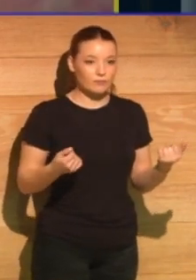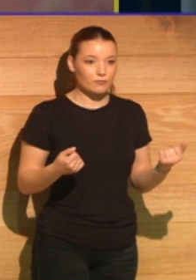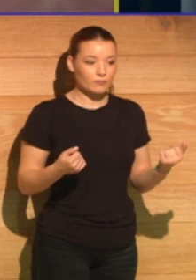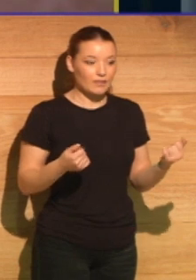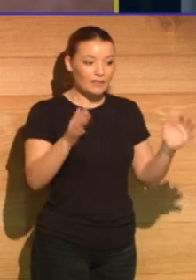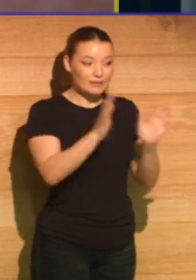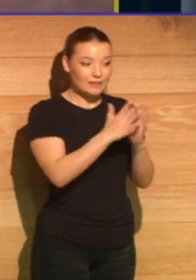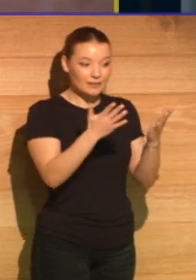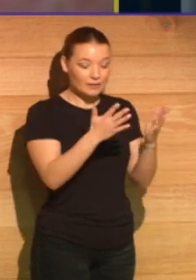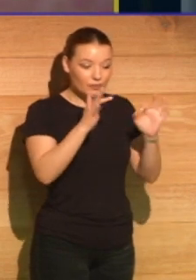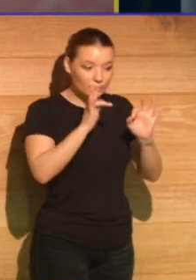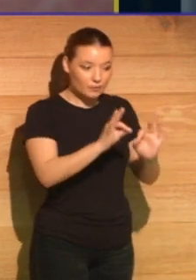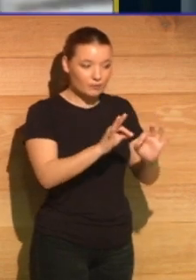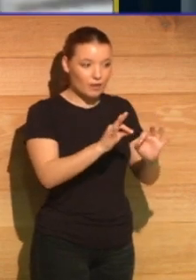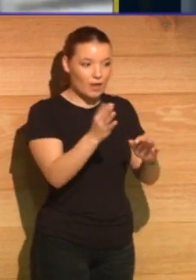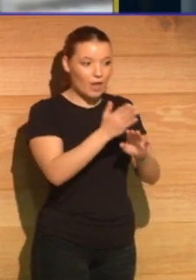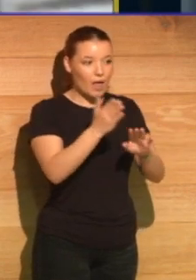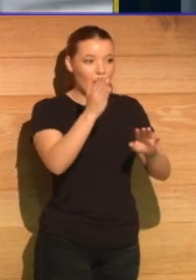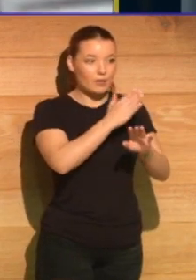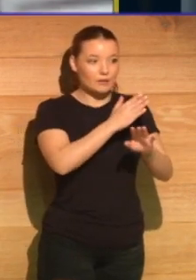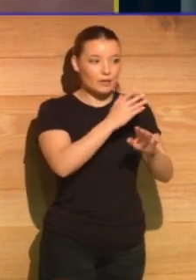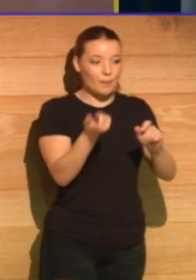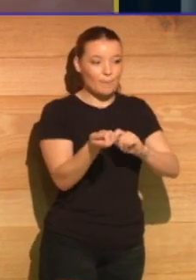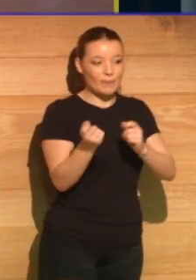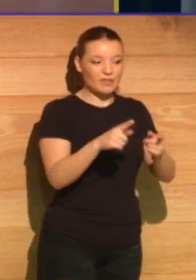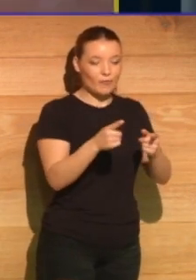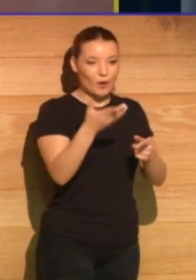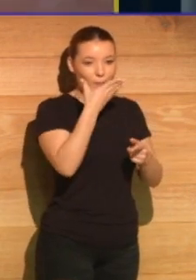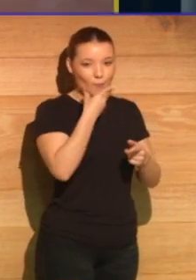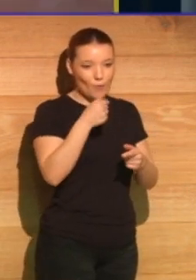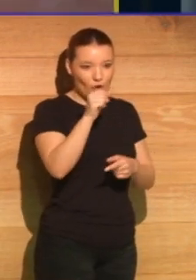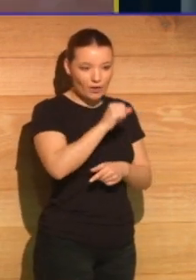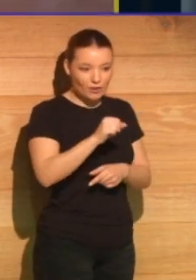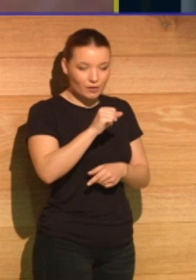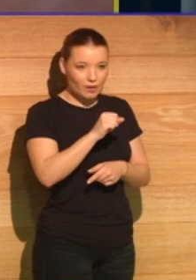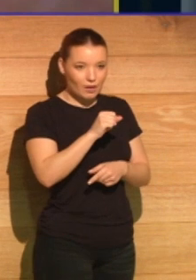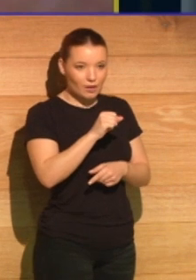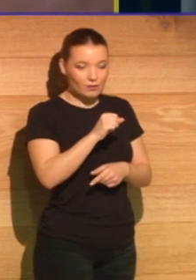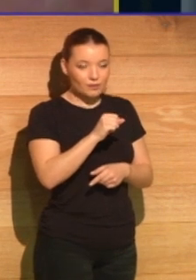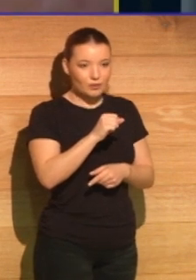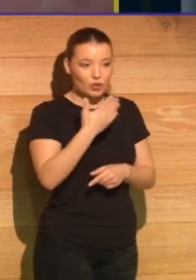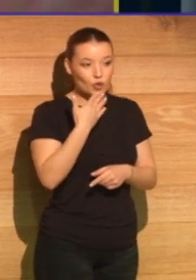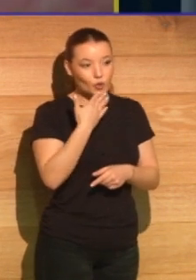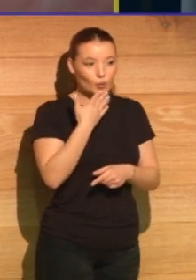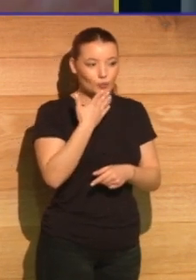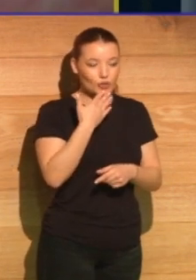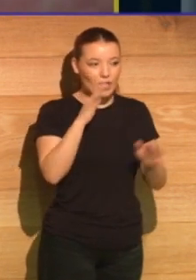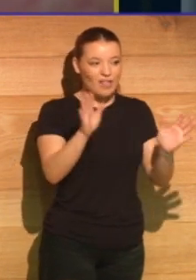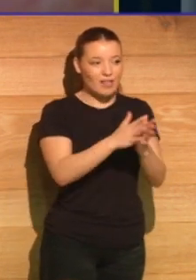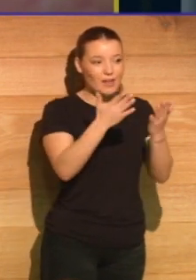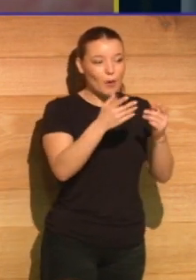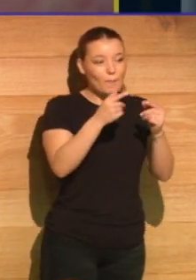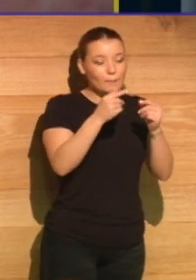este libro, que bueno, antes usó una metáfora muy bonita, María Josefa, que es como un libro de piedras